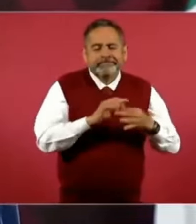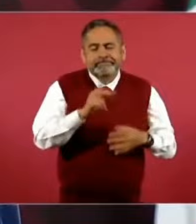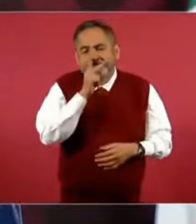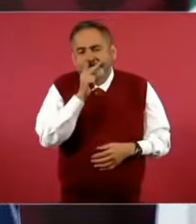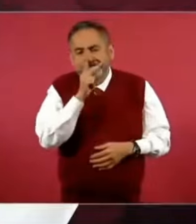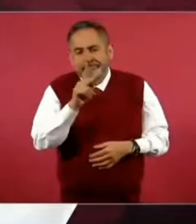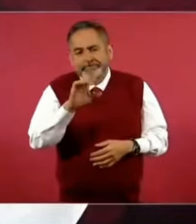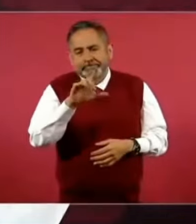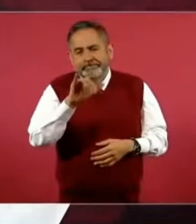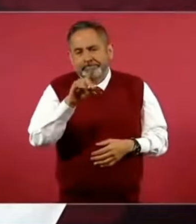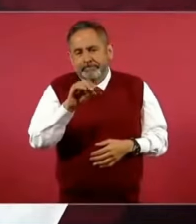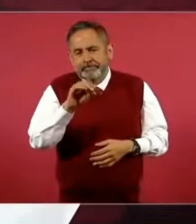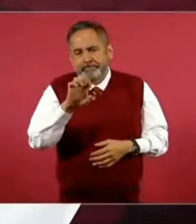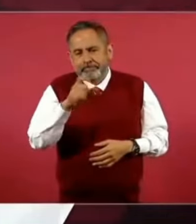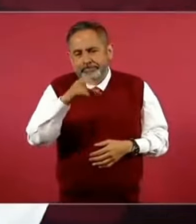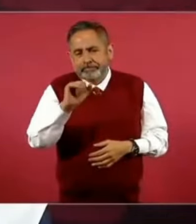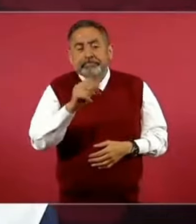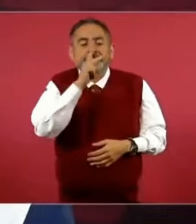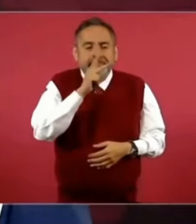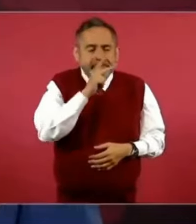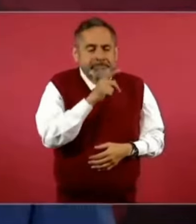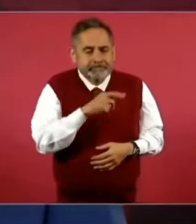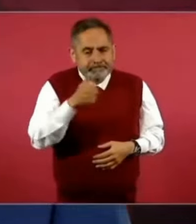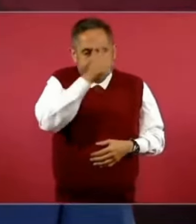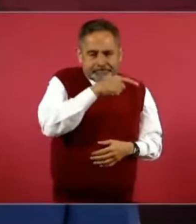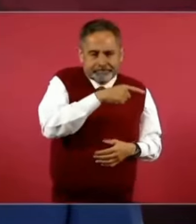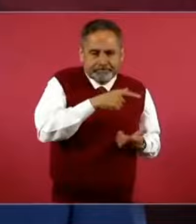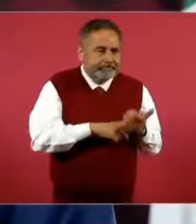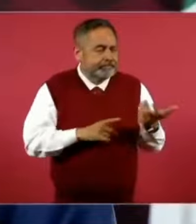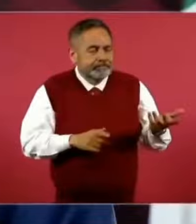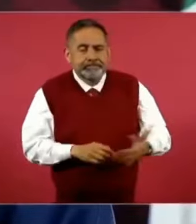a Claudio X, papá.